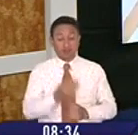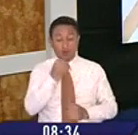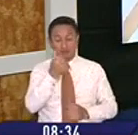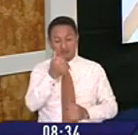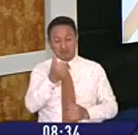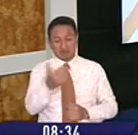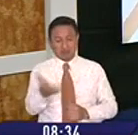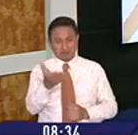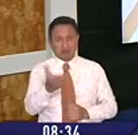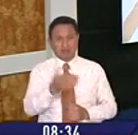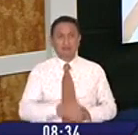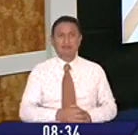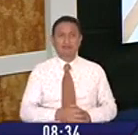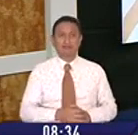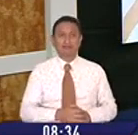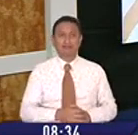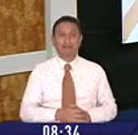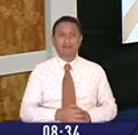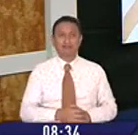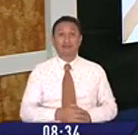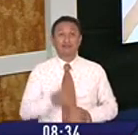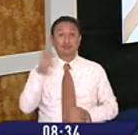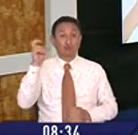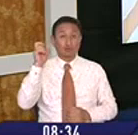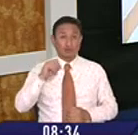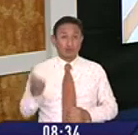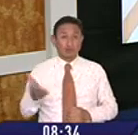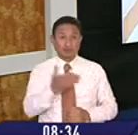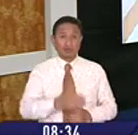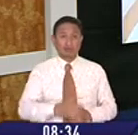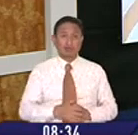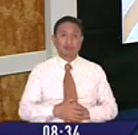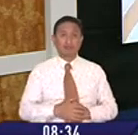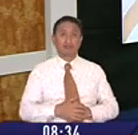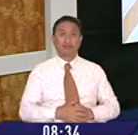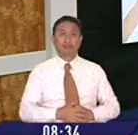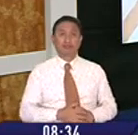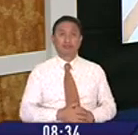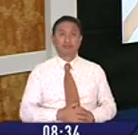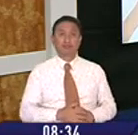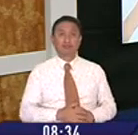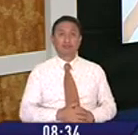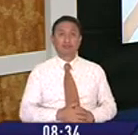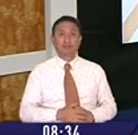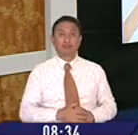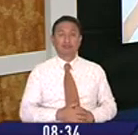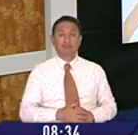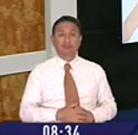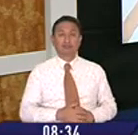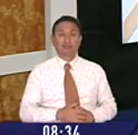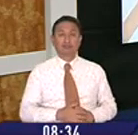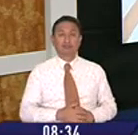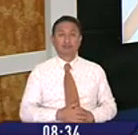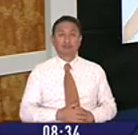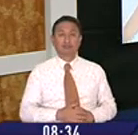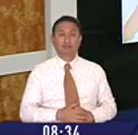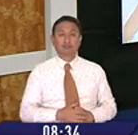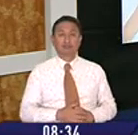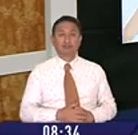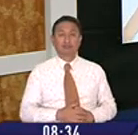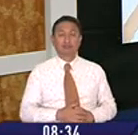Marilyn, aliméntese. No me escucha, pero vamos a darle paso. Adelante. Los domingos. Sí.